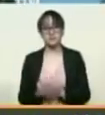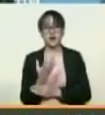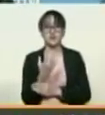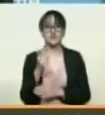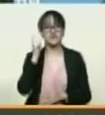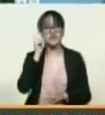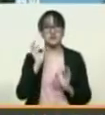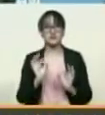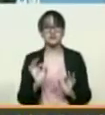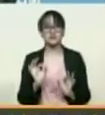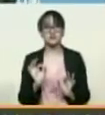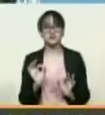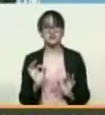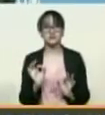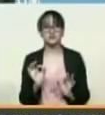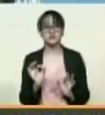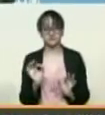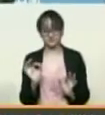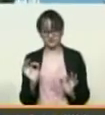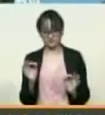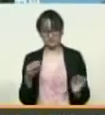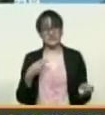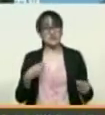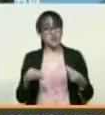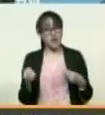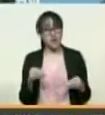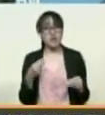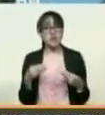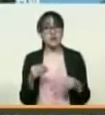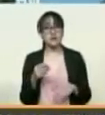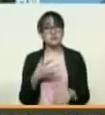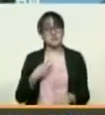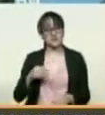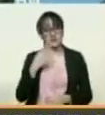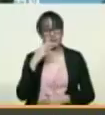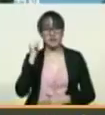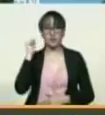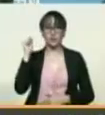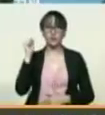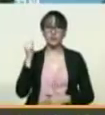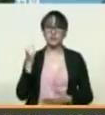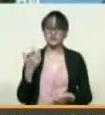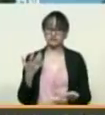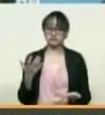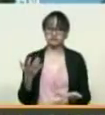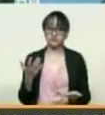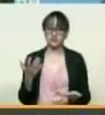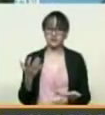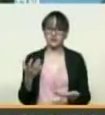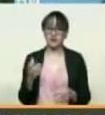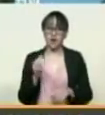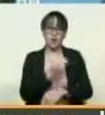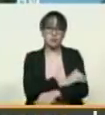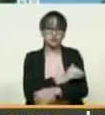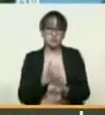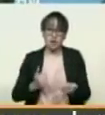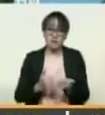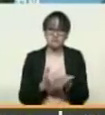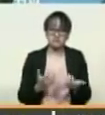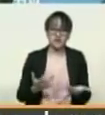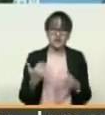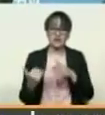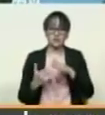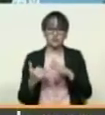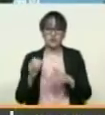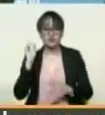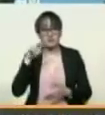manera que hasta allí alcanzó la flexibilidad del presidente Maduro y de las fuerzas de la oposición y de nuestras instituciones, la Asamblea